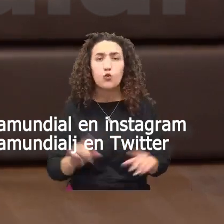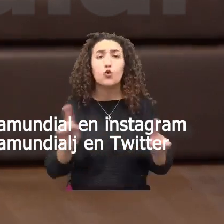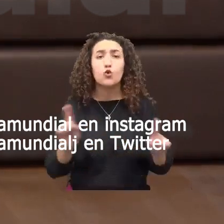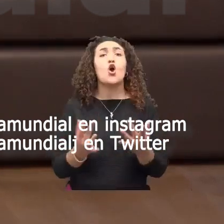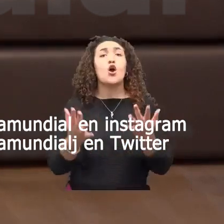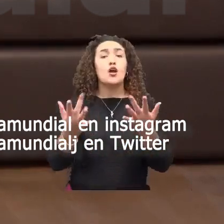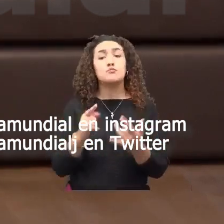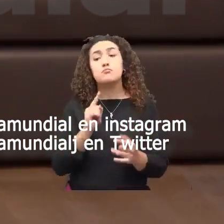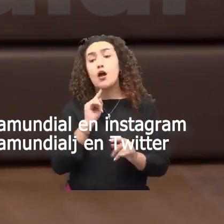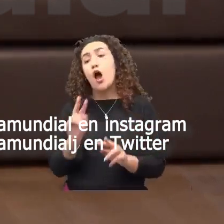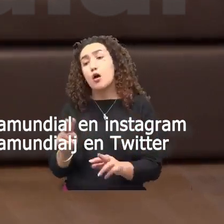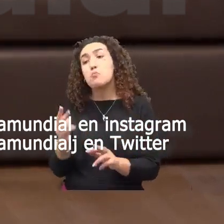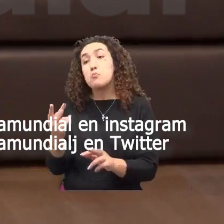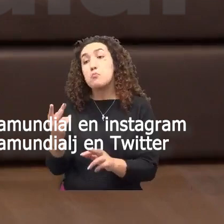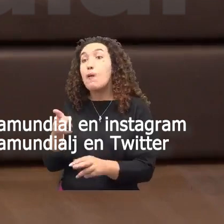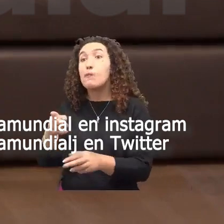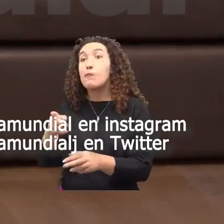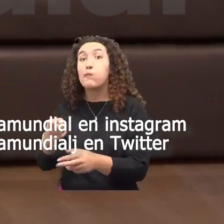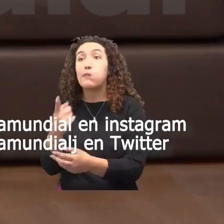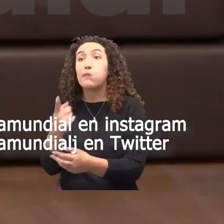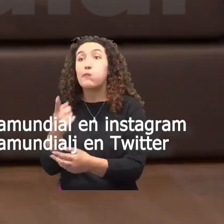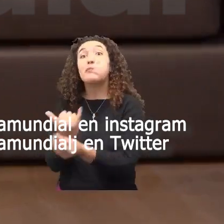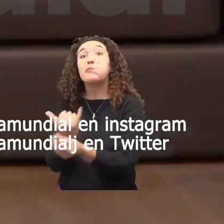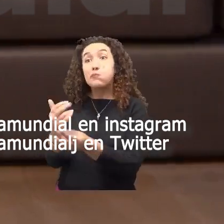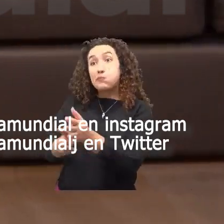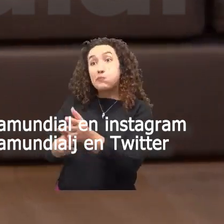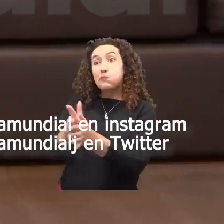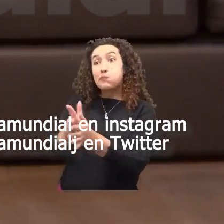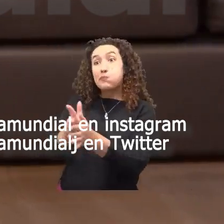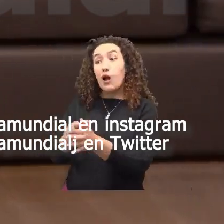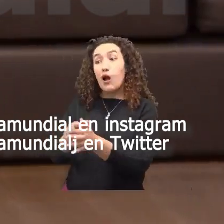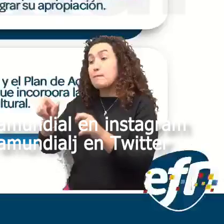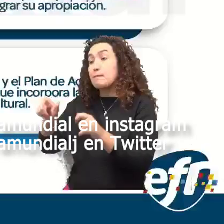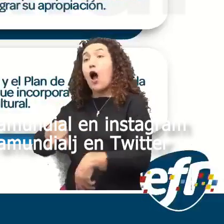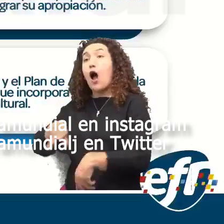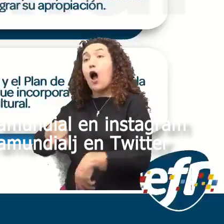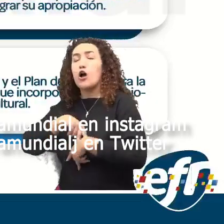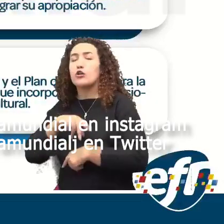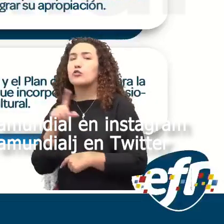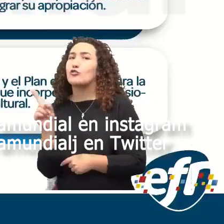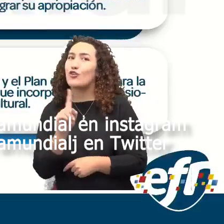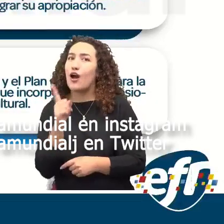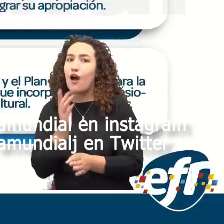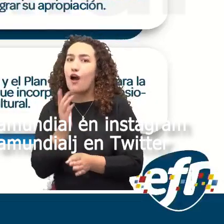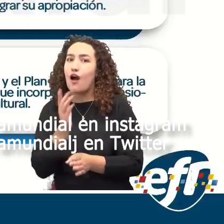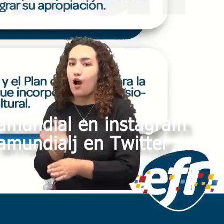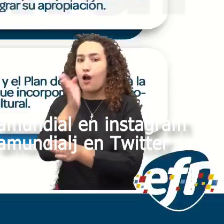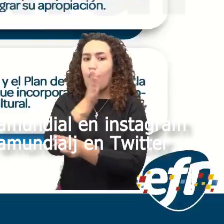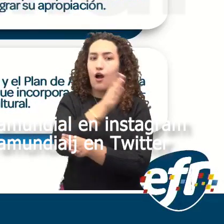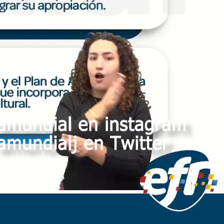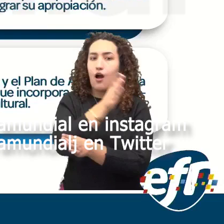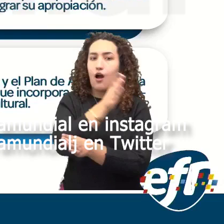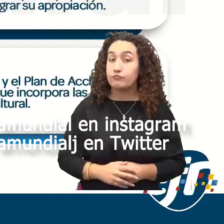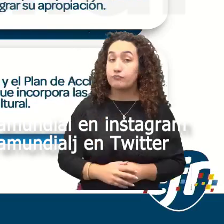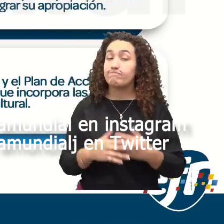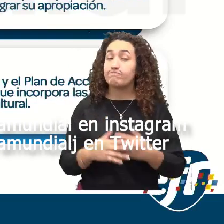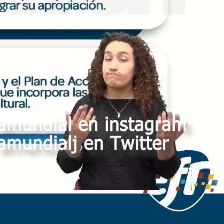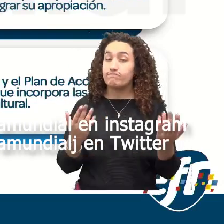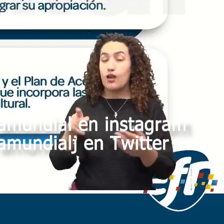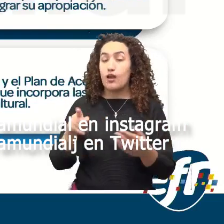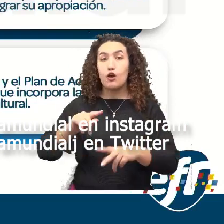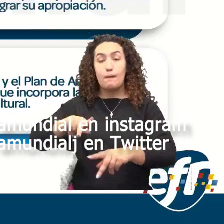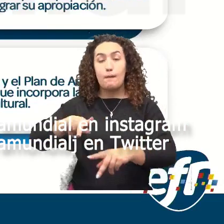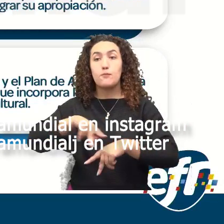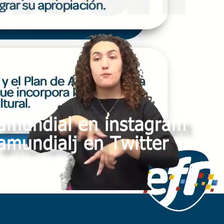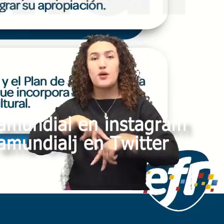se apropie del mismo. Ustedes saben lo que significa la apropiación de la comunidad de manera positiva en un proyecto, tiene efectos